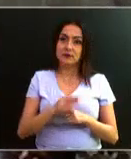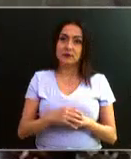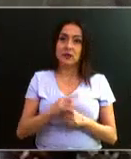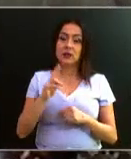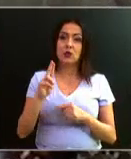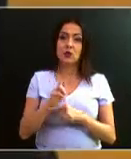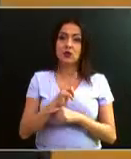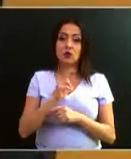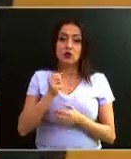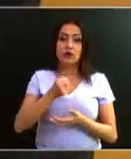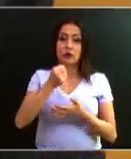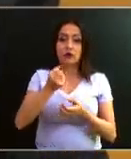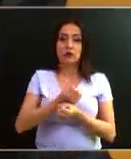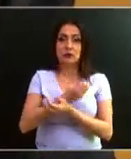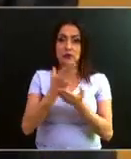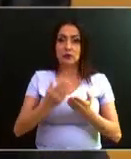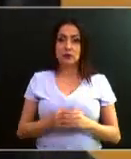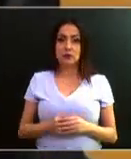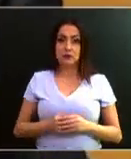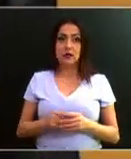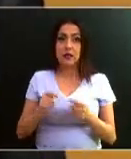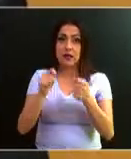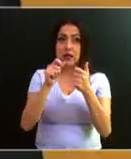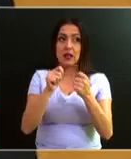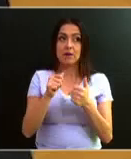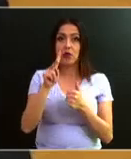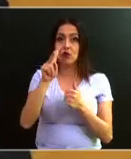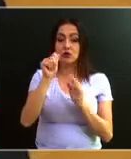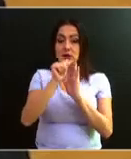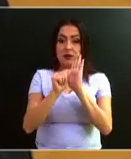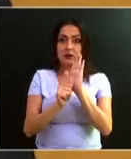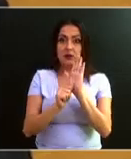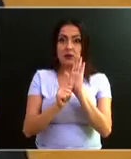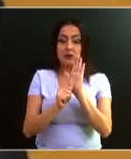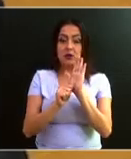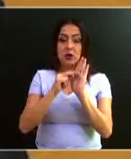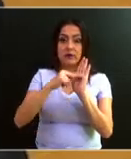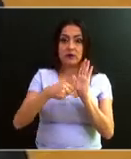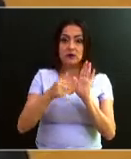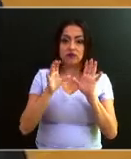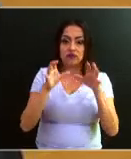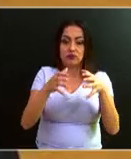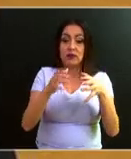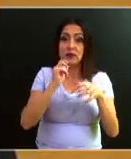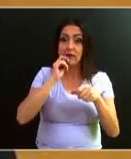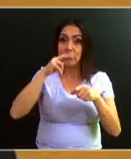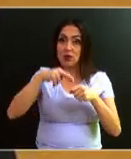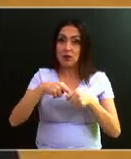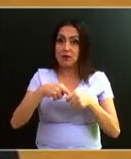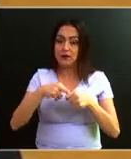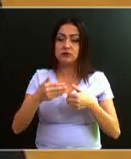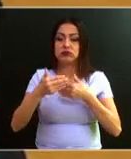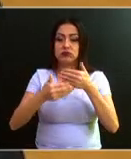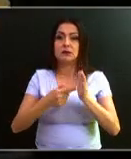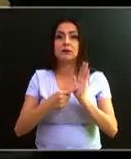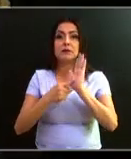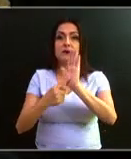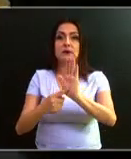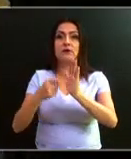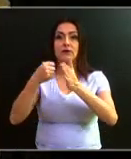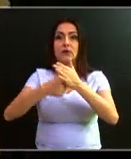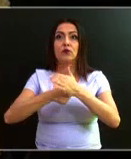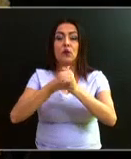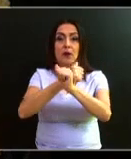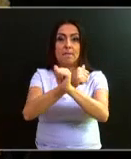el uso de los recursos públicos. La eliminación de estos dos artículos de la Convención Colectiva de Recope se da tras presentarse un recurso